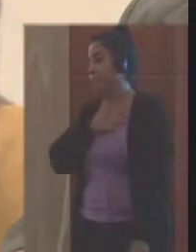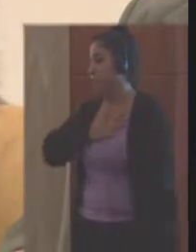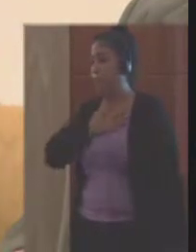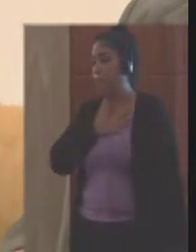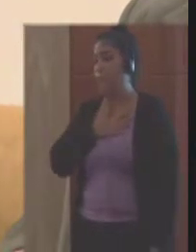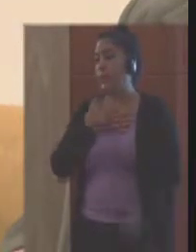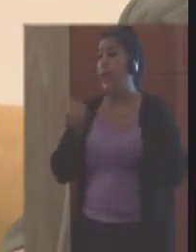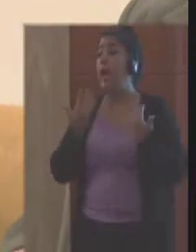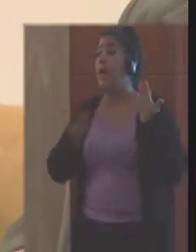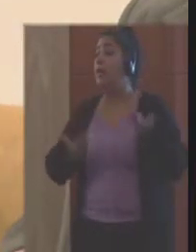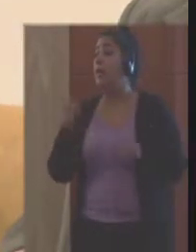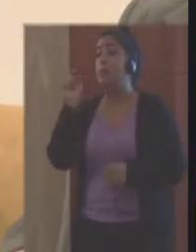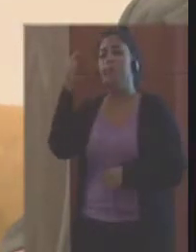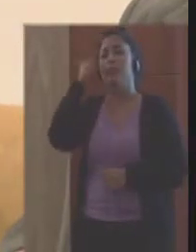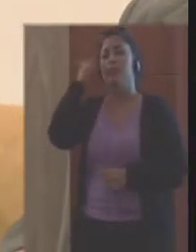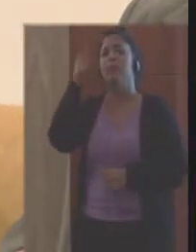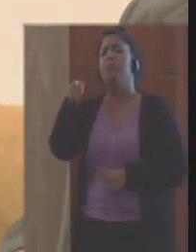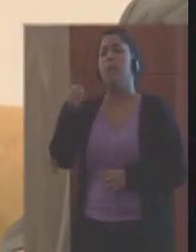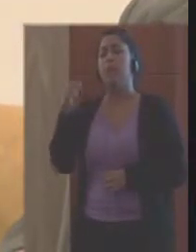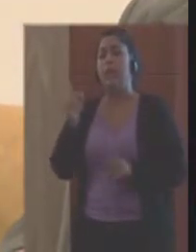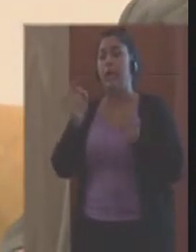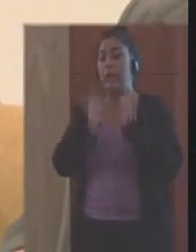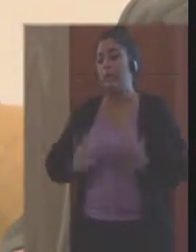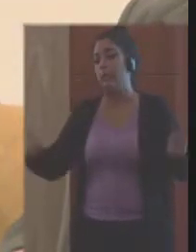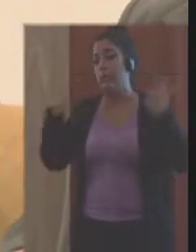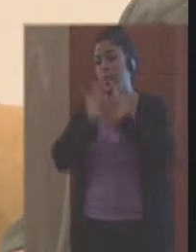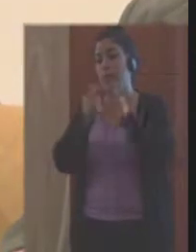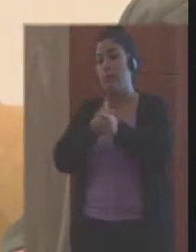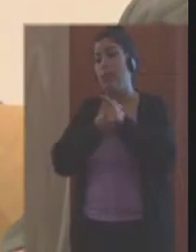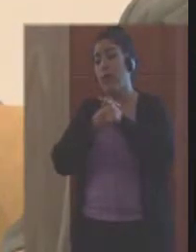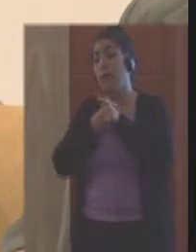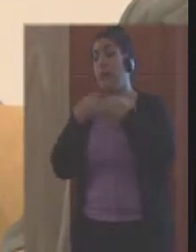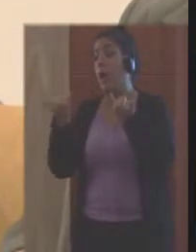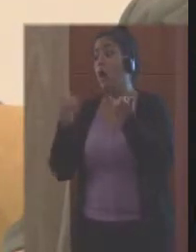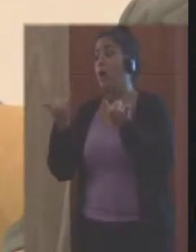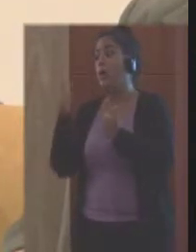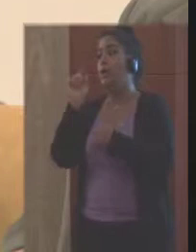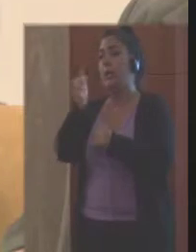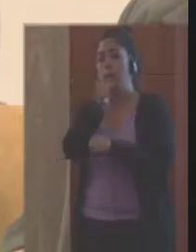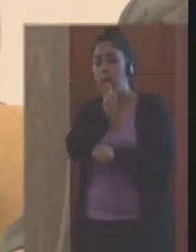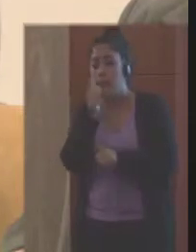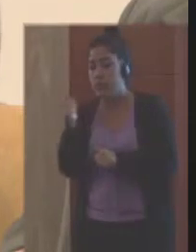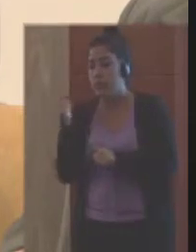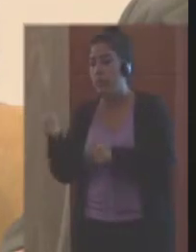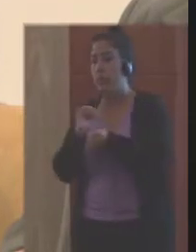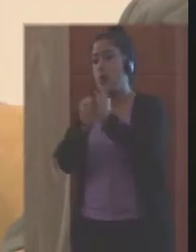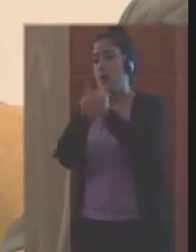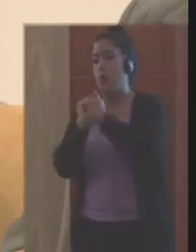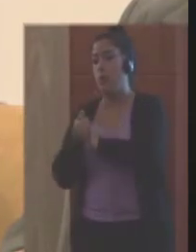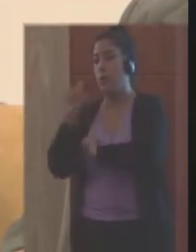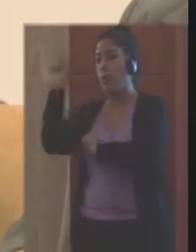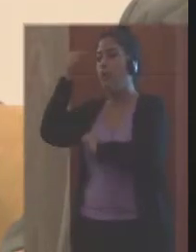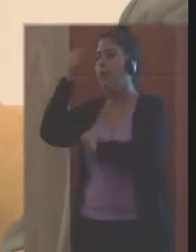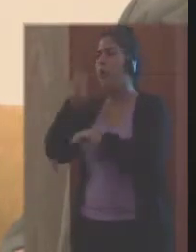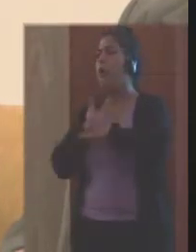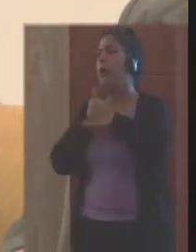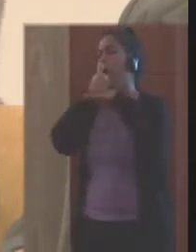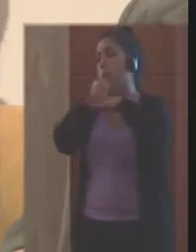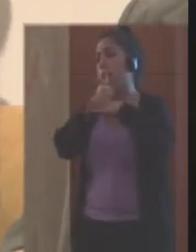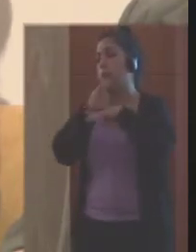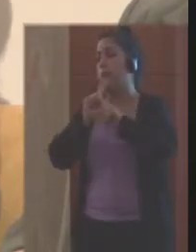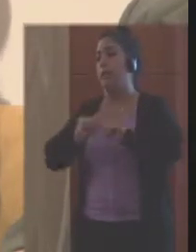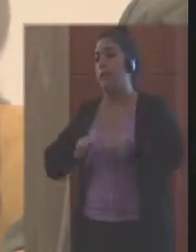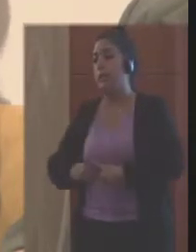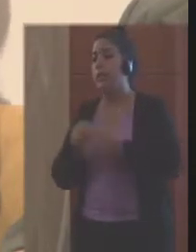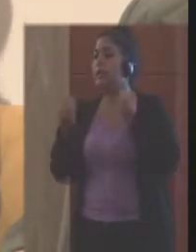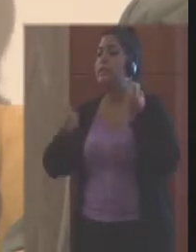su gobierno, cada uno de sus gobiernos tendría que corregir, pensando en dos cosas. Uno, que estos cambios que